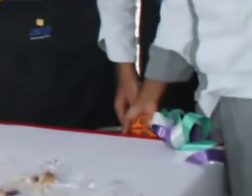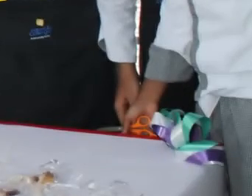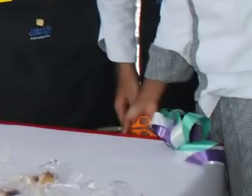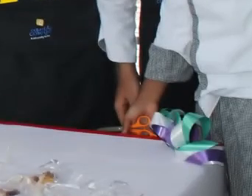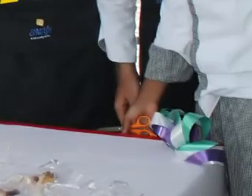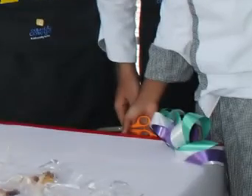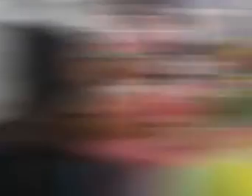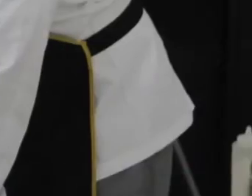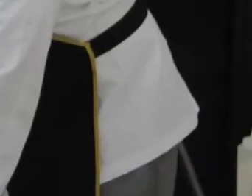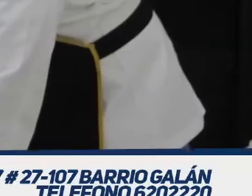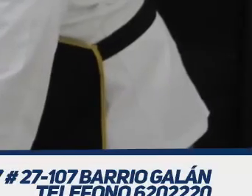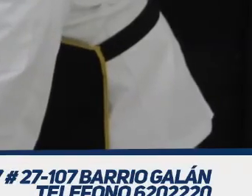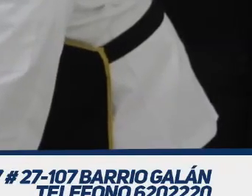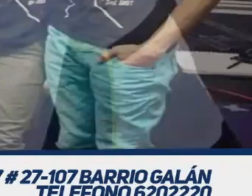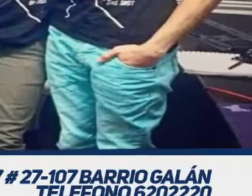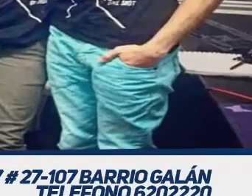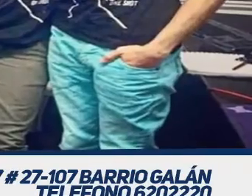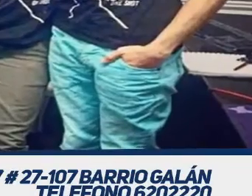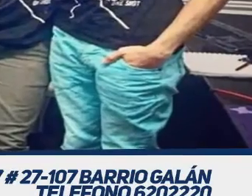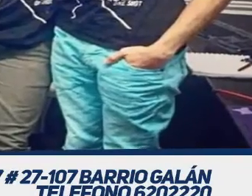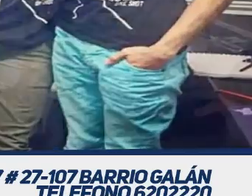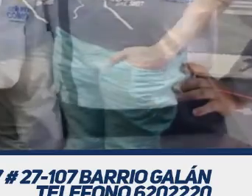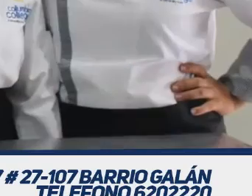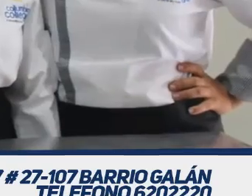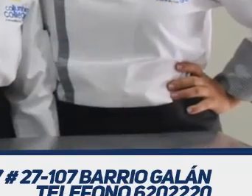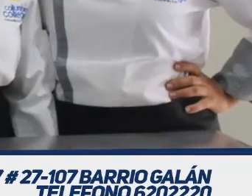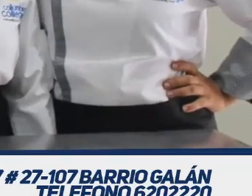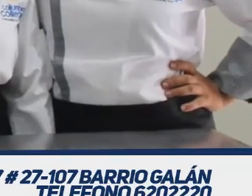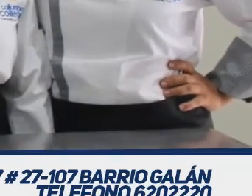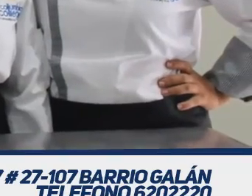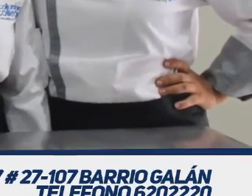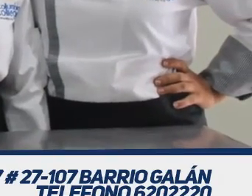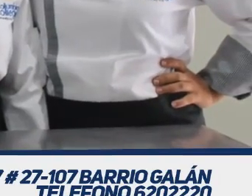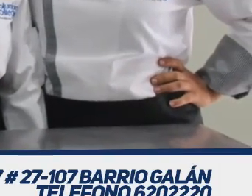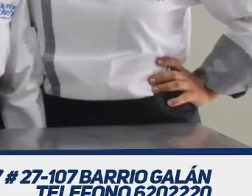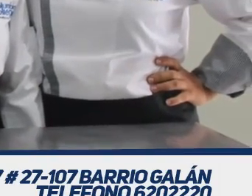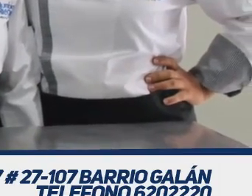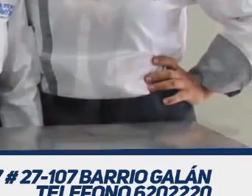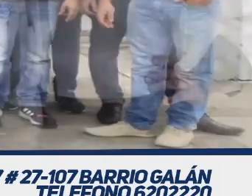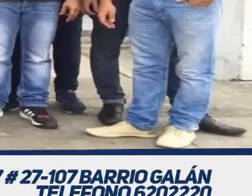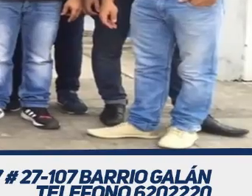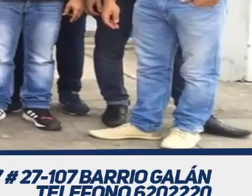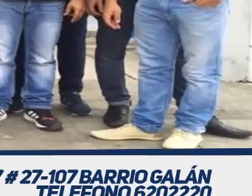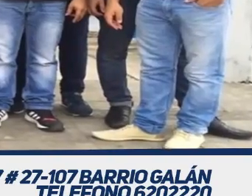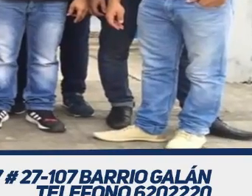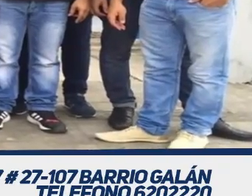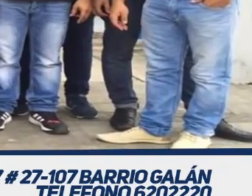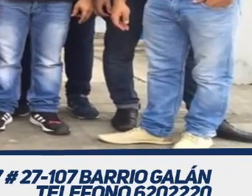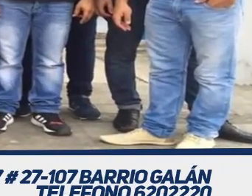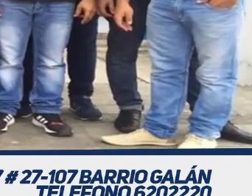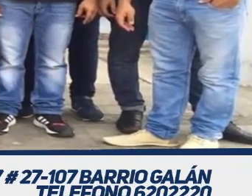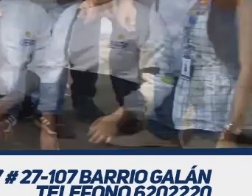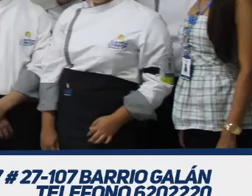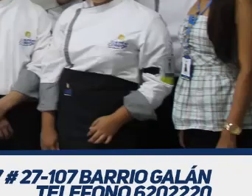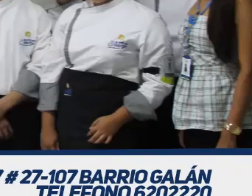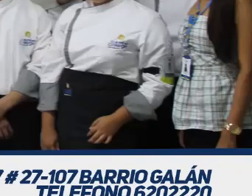Conviértete en un gran chef. Estudia cocina y fotografía en Colombia College. Aprende con los mejores. Inscripciones abiertas. Llama ya